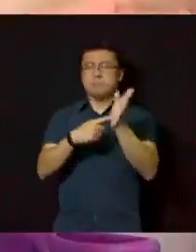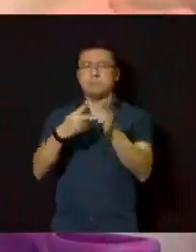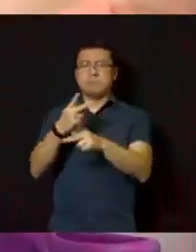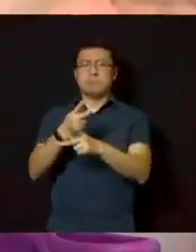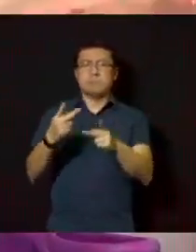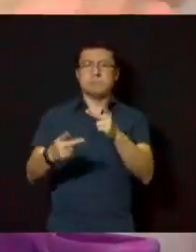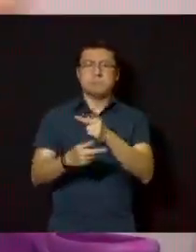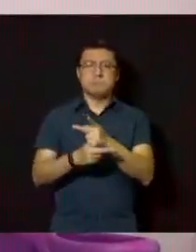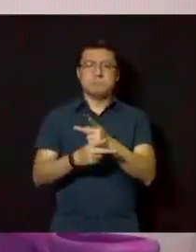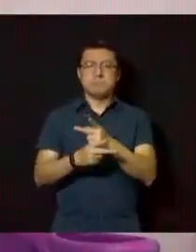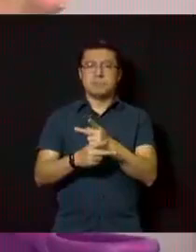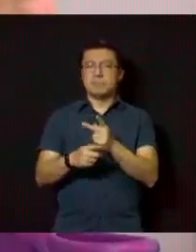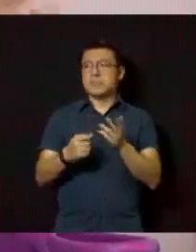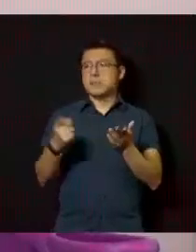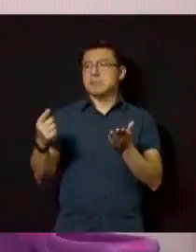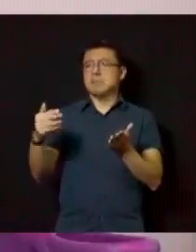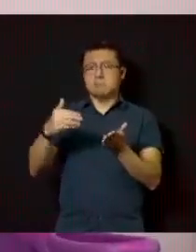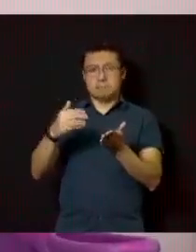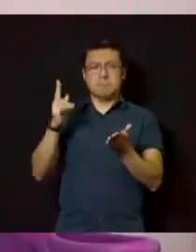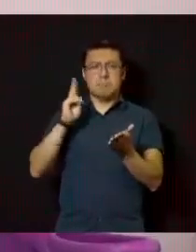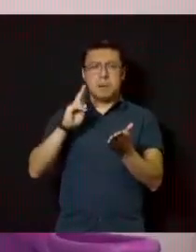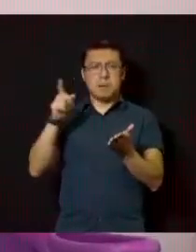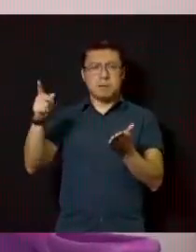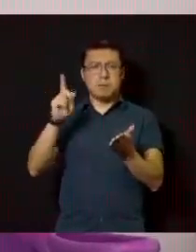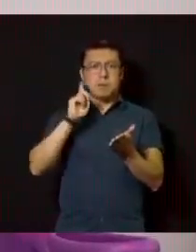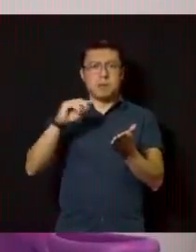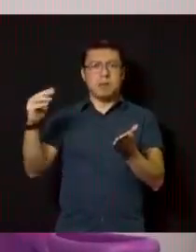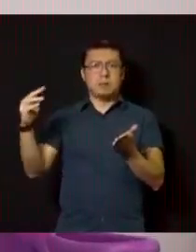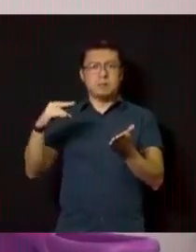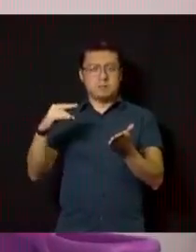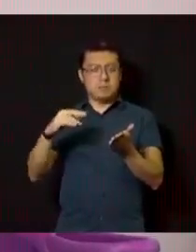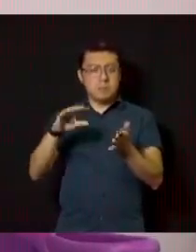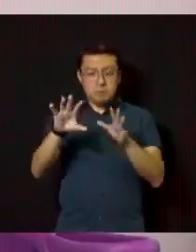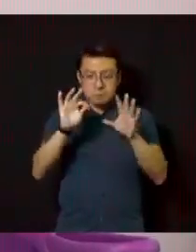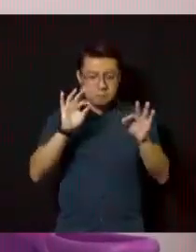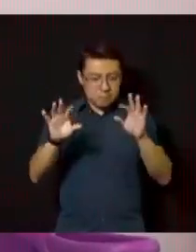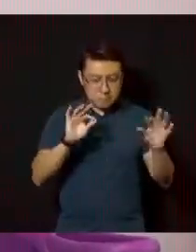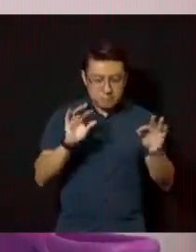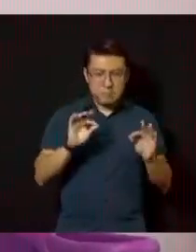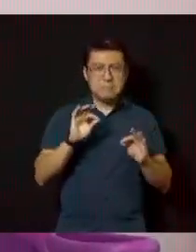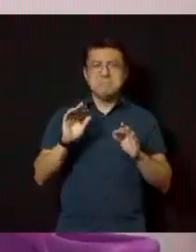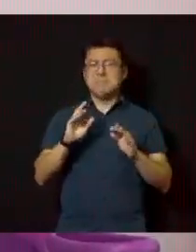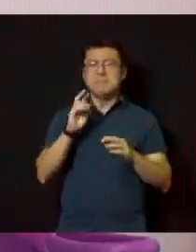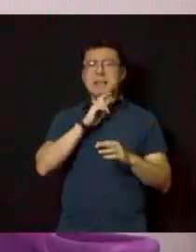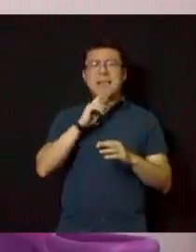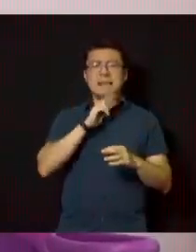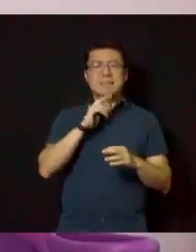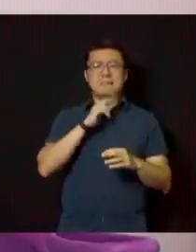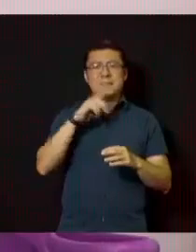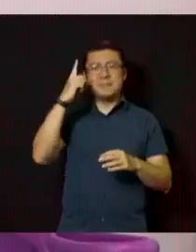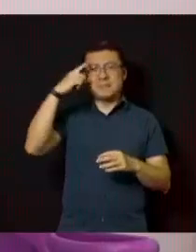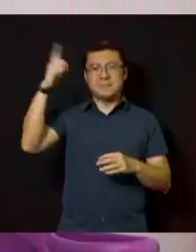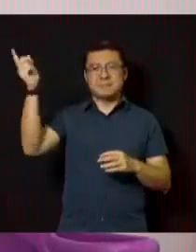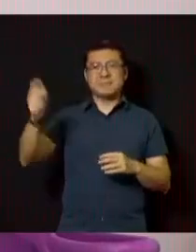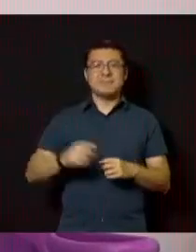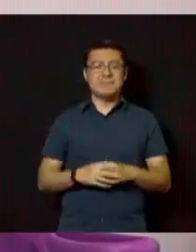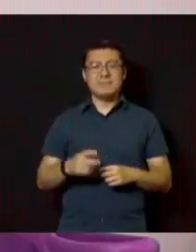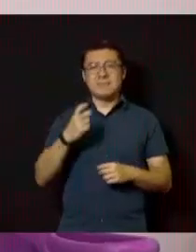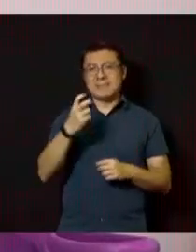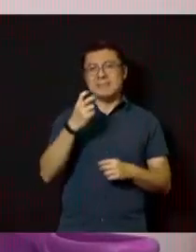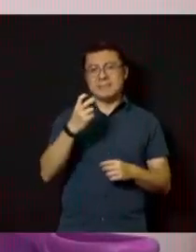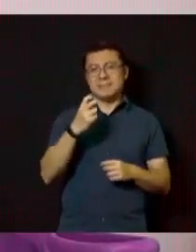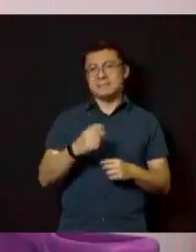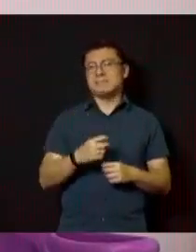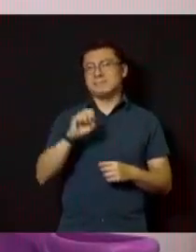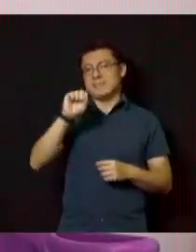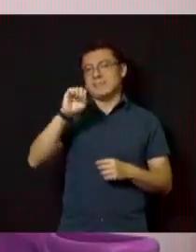delante de una mujer o de muchas mujeres y ustedes quédense calladitos que nosotros ya sabemos para qué sirve cada producto. Entonces, así es como funcionamos